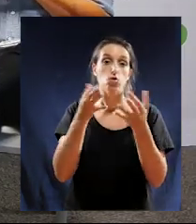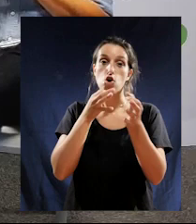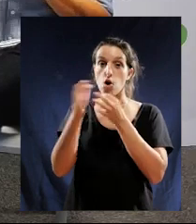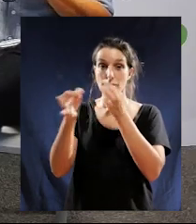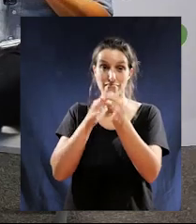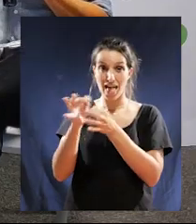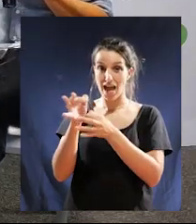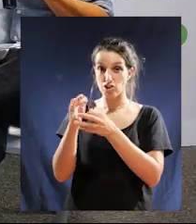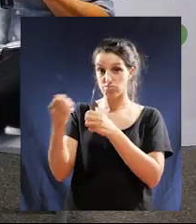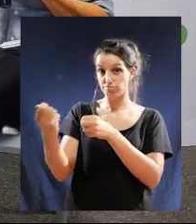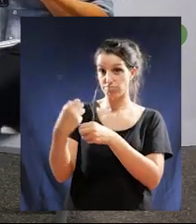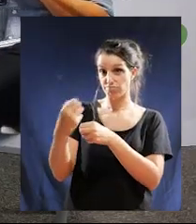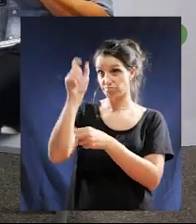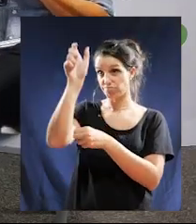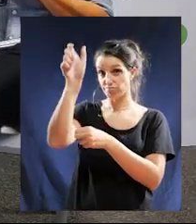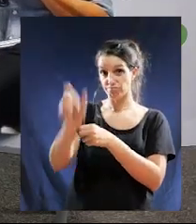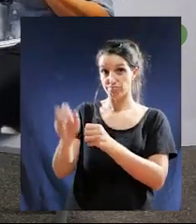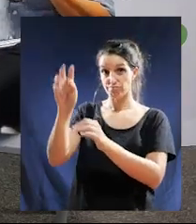comentadores